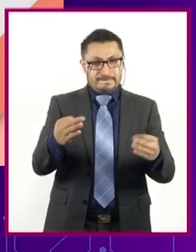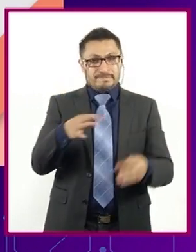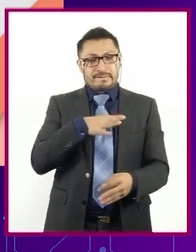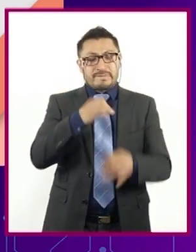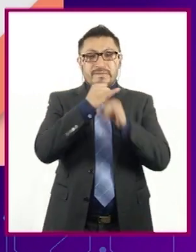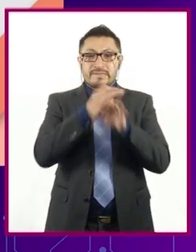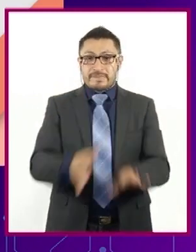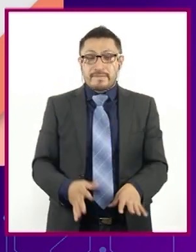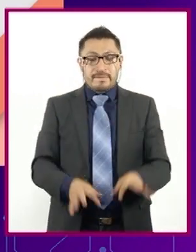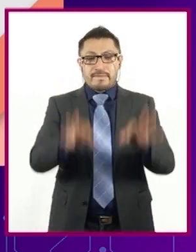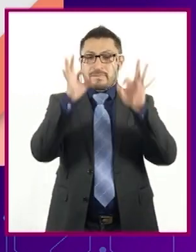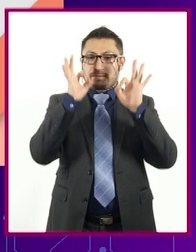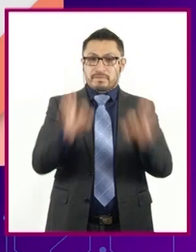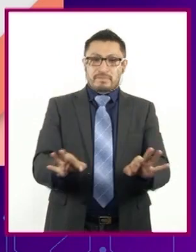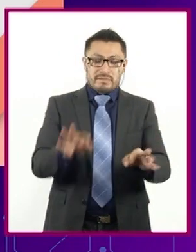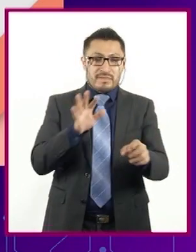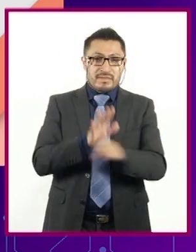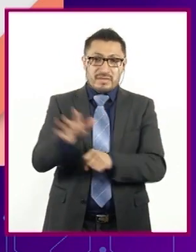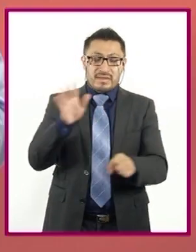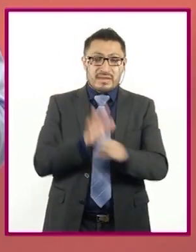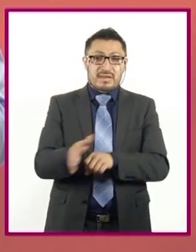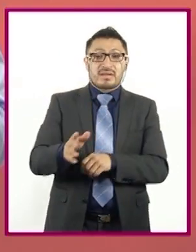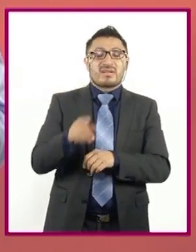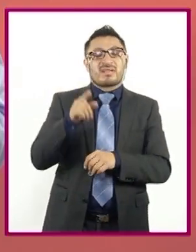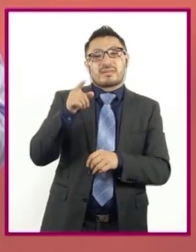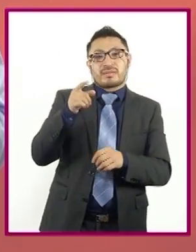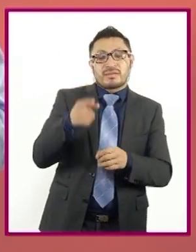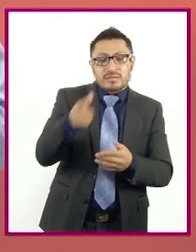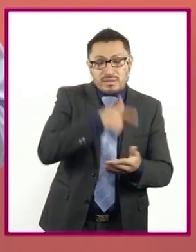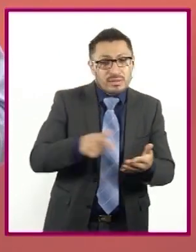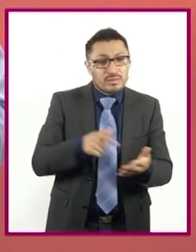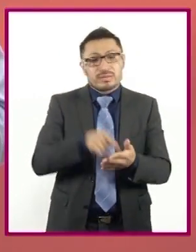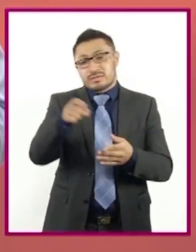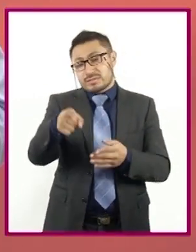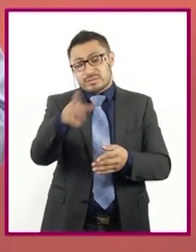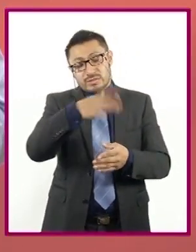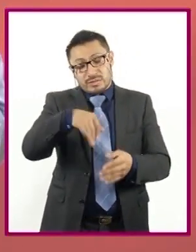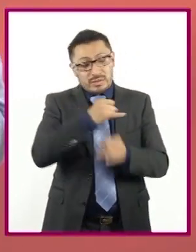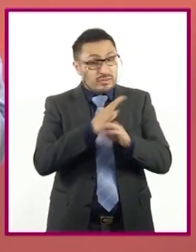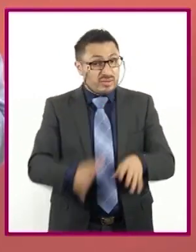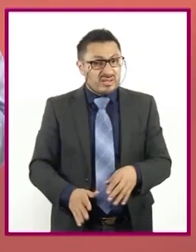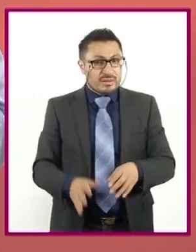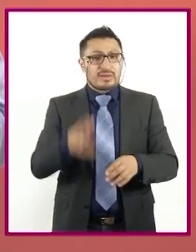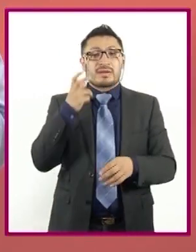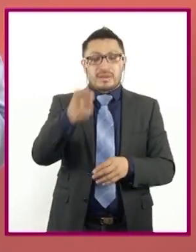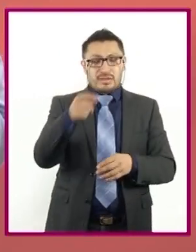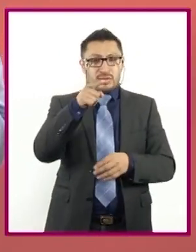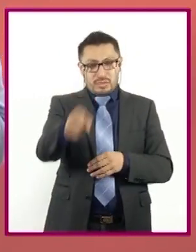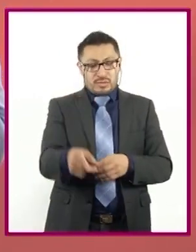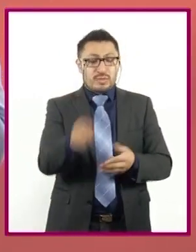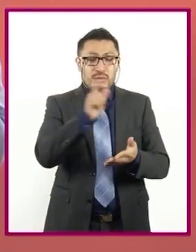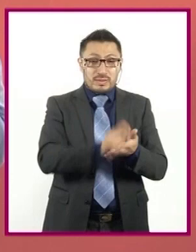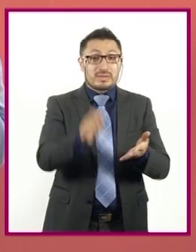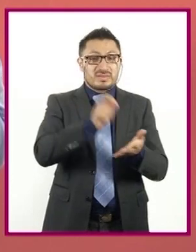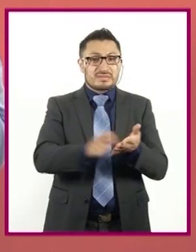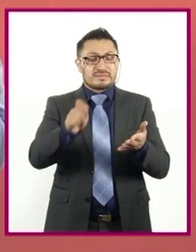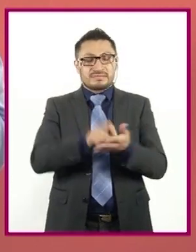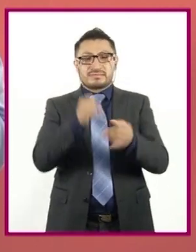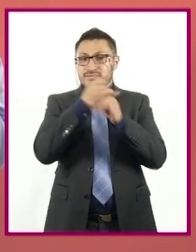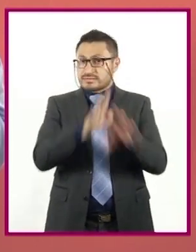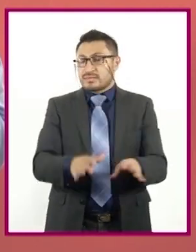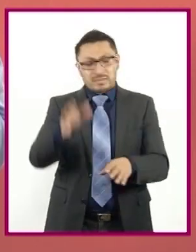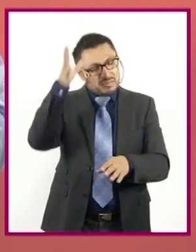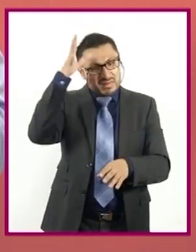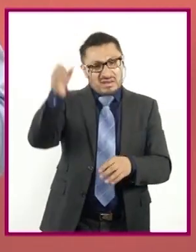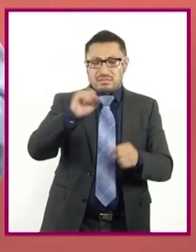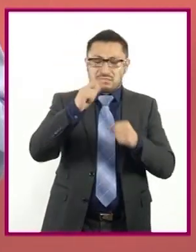contiene información exacta de la fuente consultada, porque con ella ustedes pueden registrar datos o